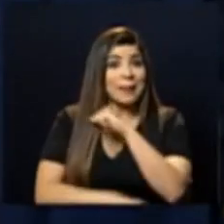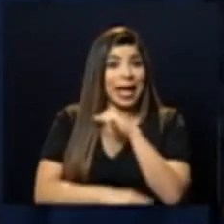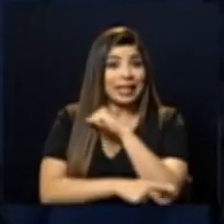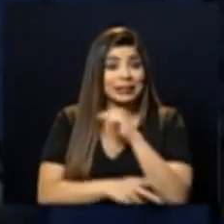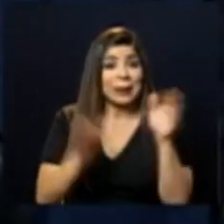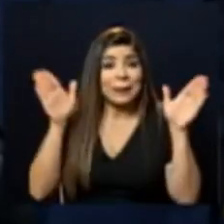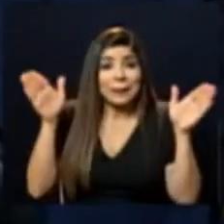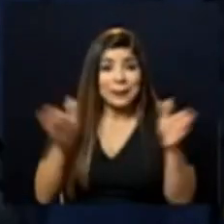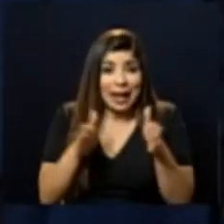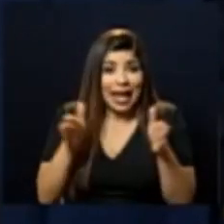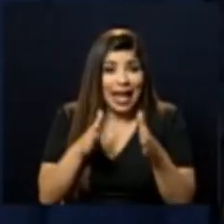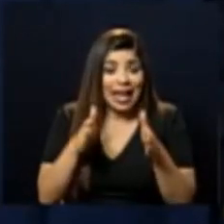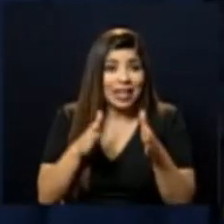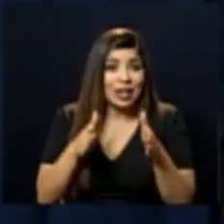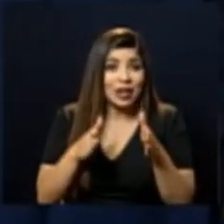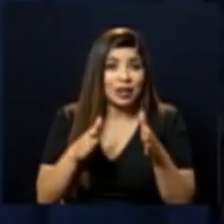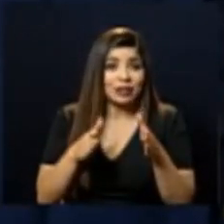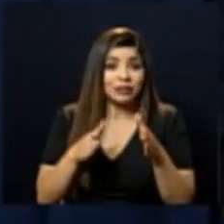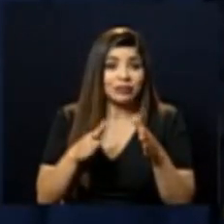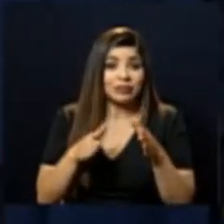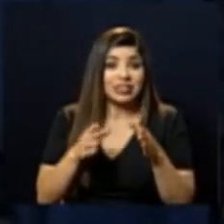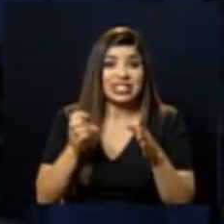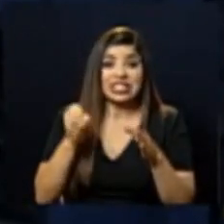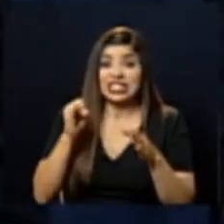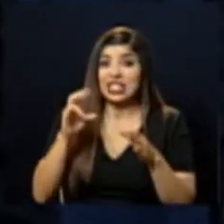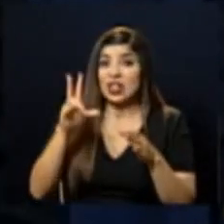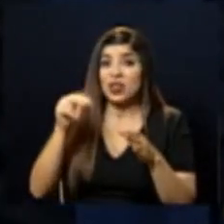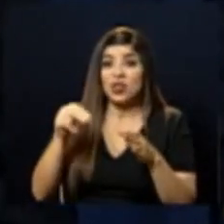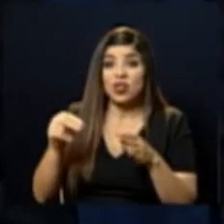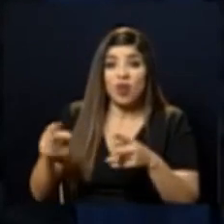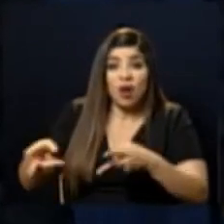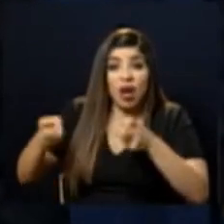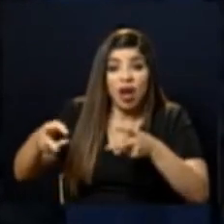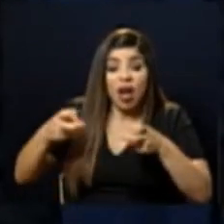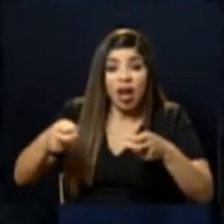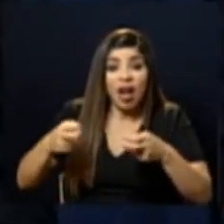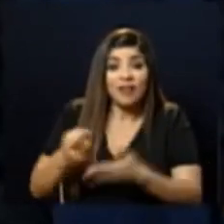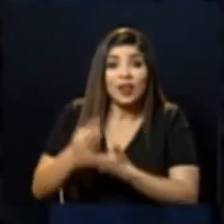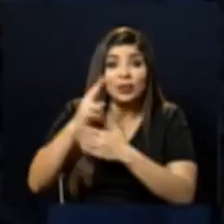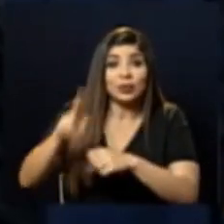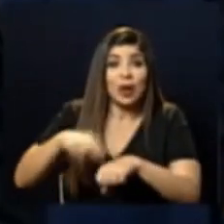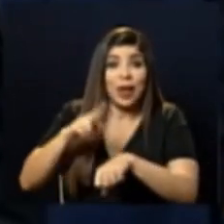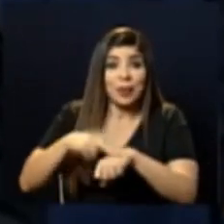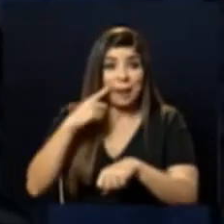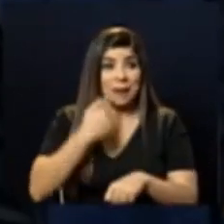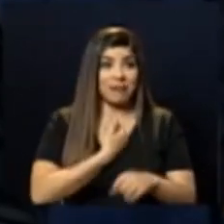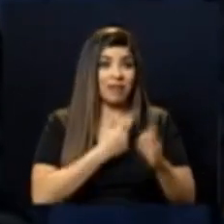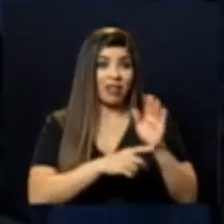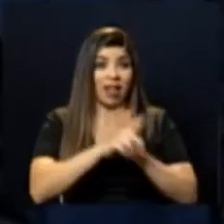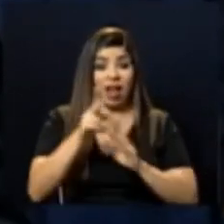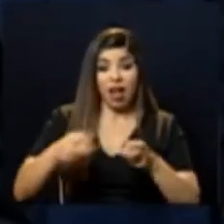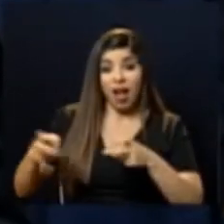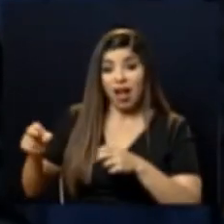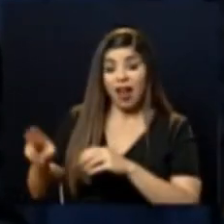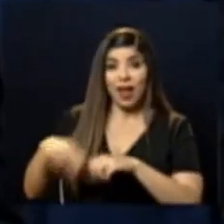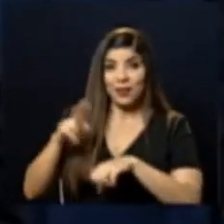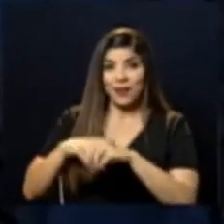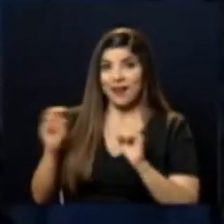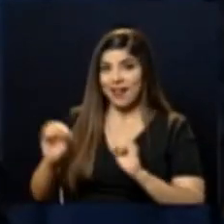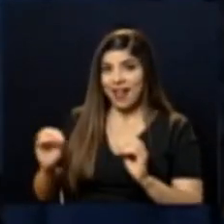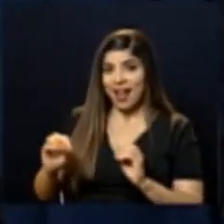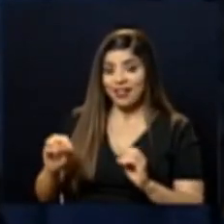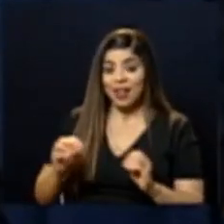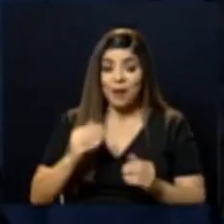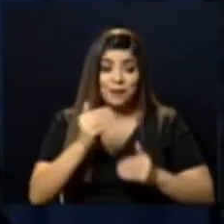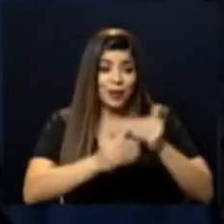pequeño que no apuesta a la extracción de recursos naturales para su crecimiento, los procesos de